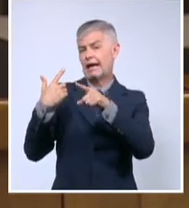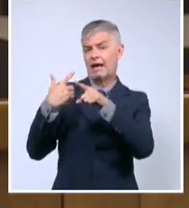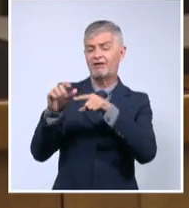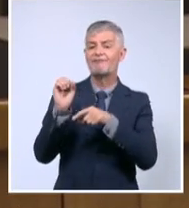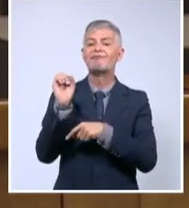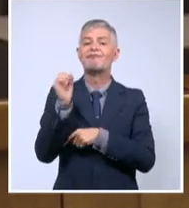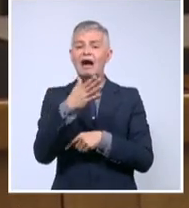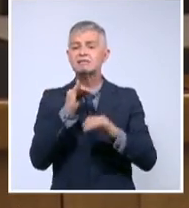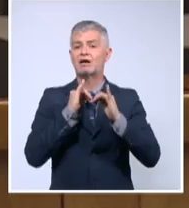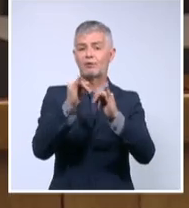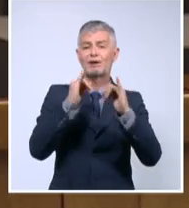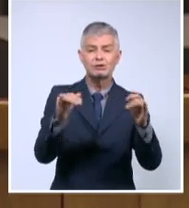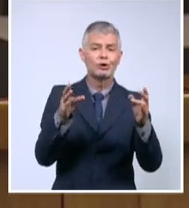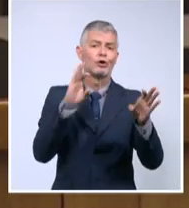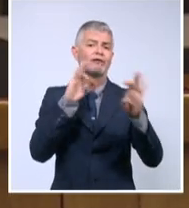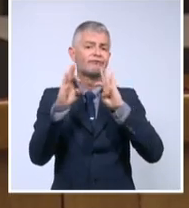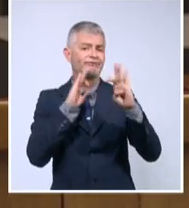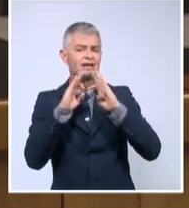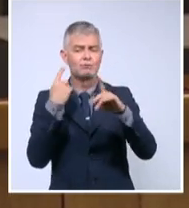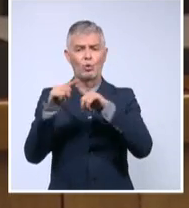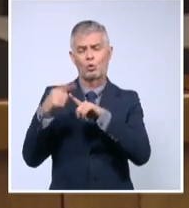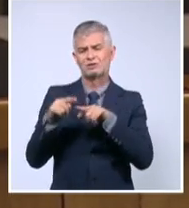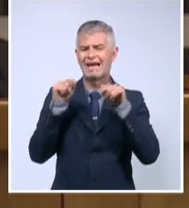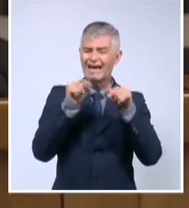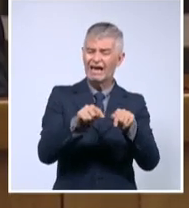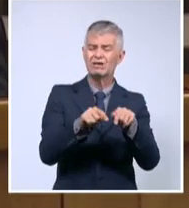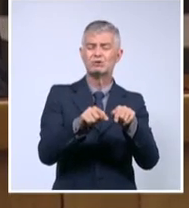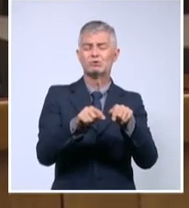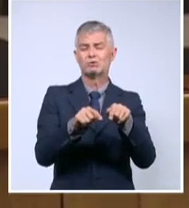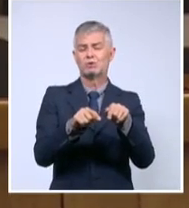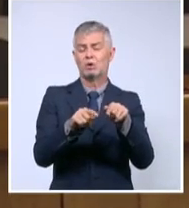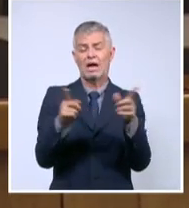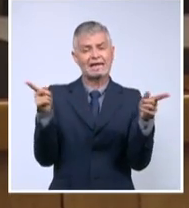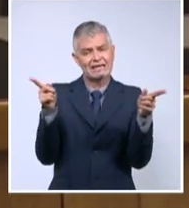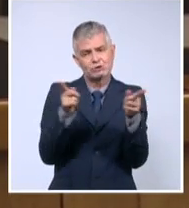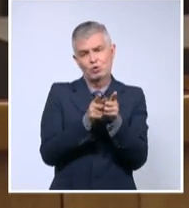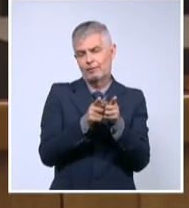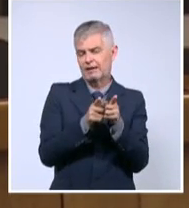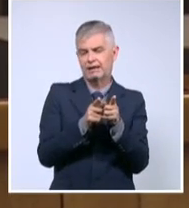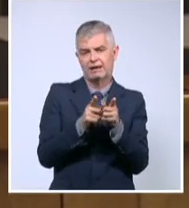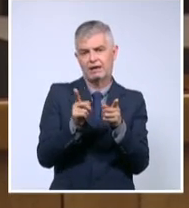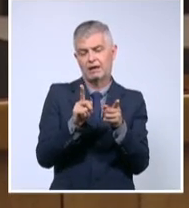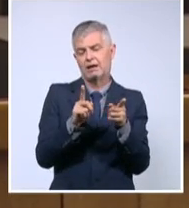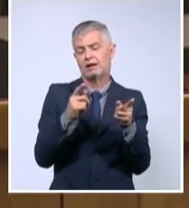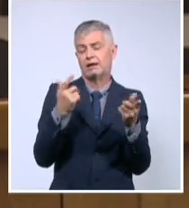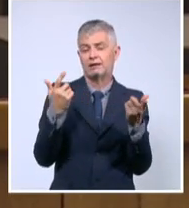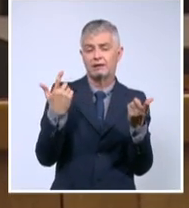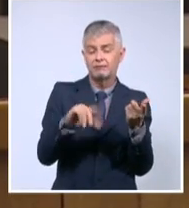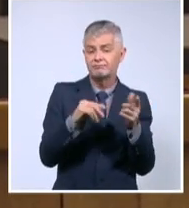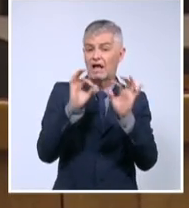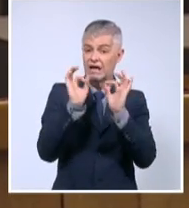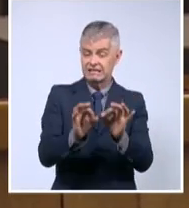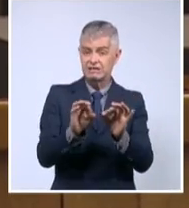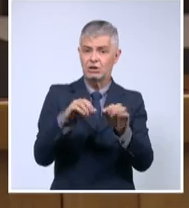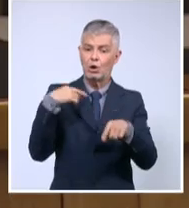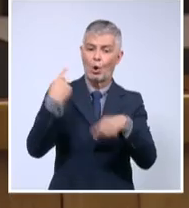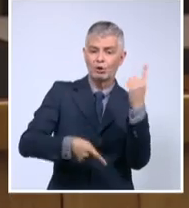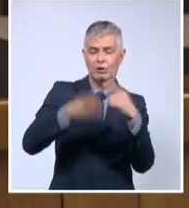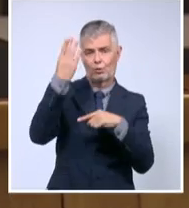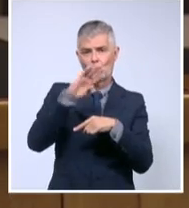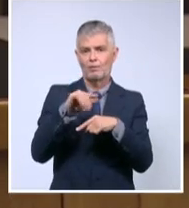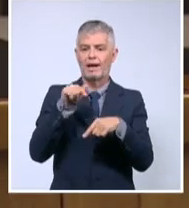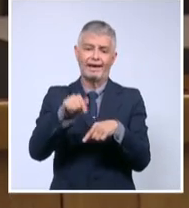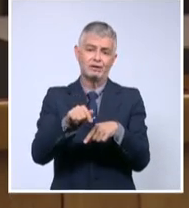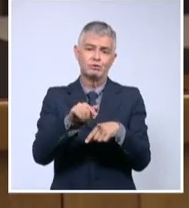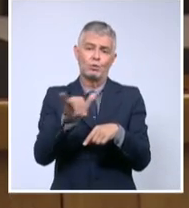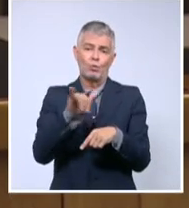redes. Eso es, en pocas palabras, el resumen del golpe no tan blando que se preparó para Cuba como aguinaldo final